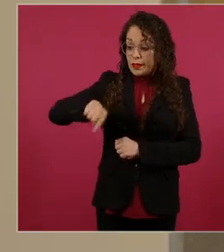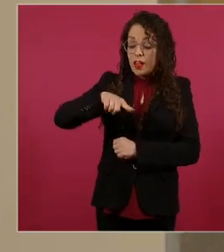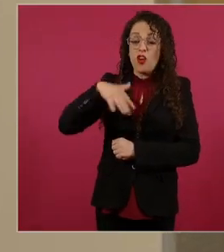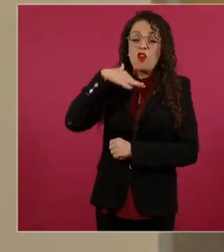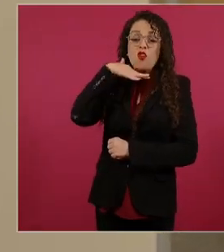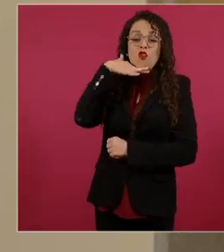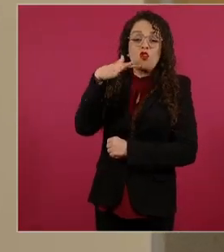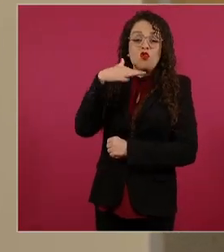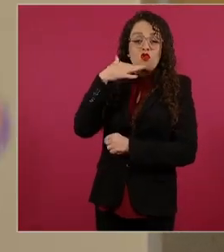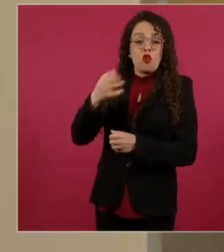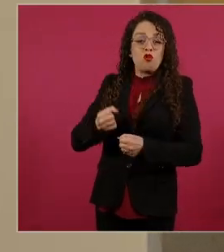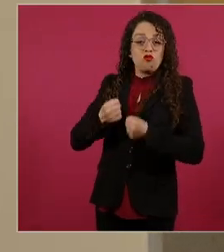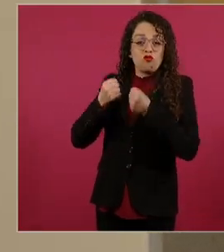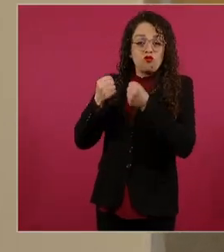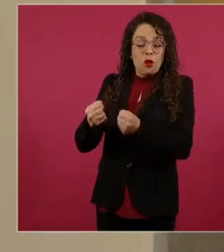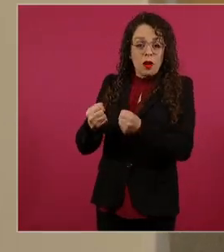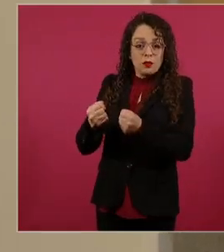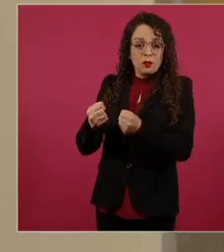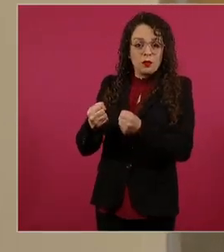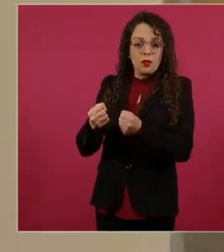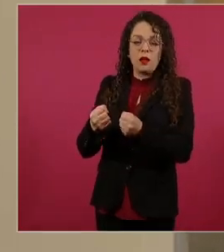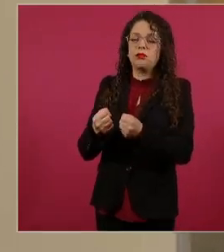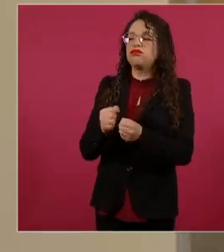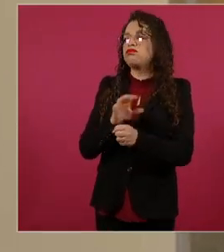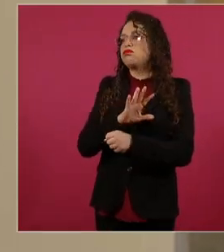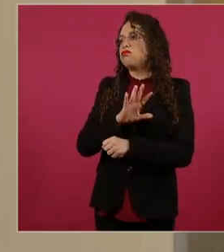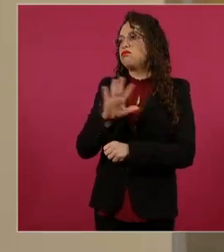pero a